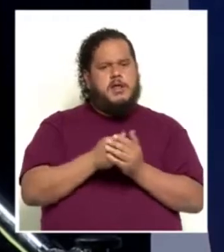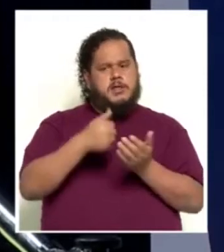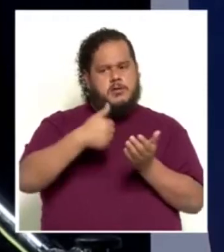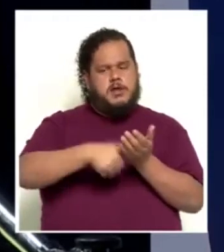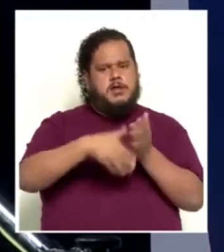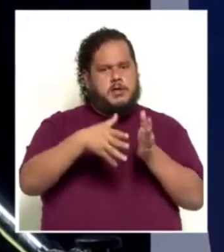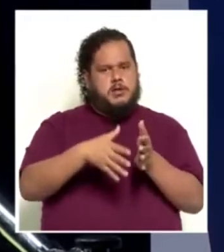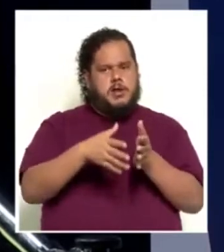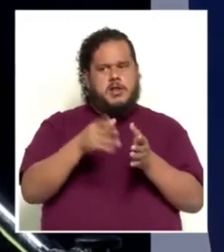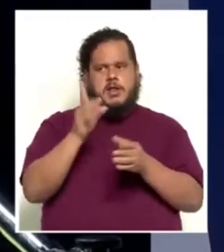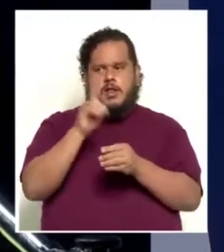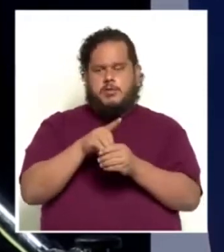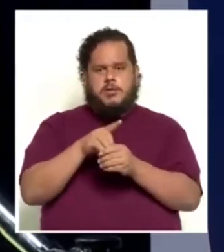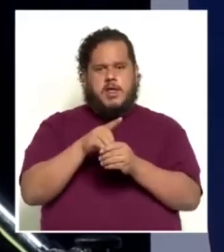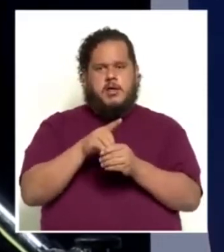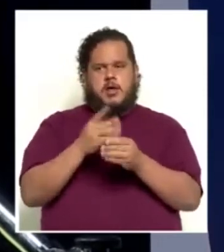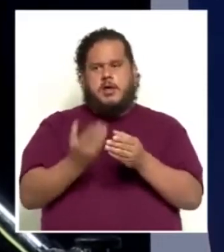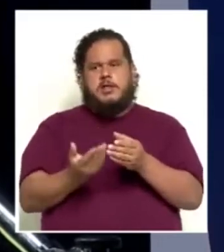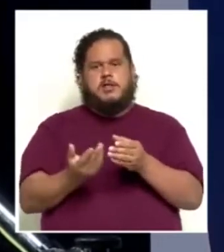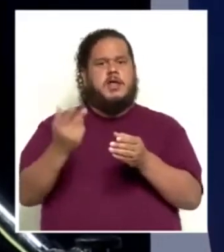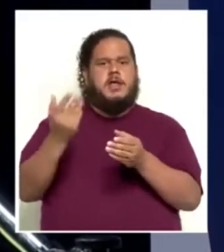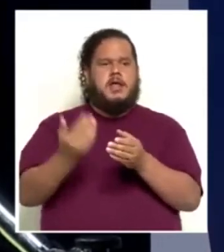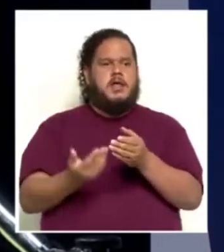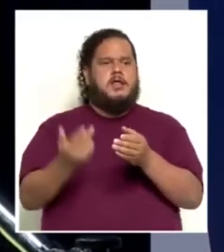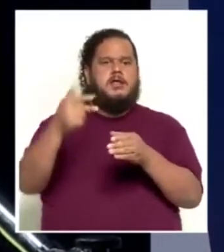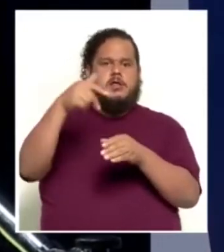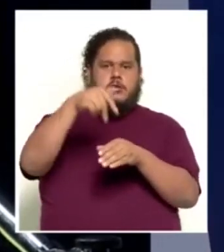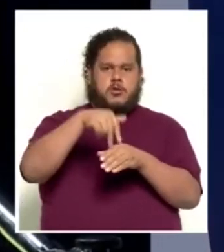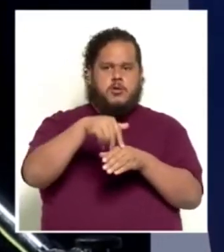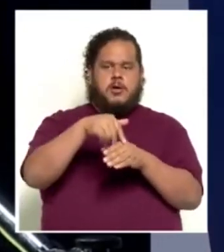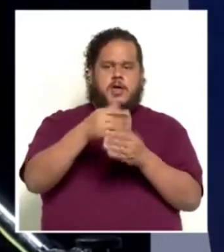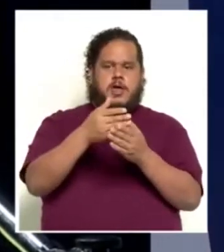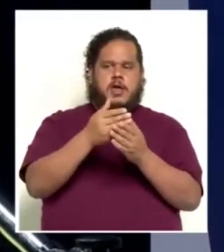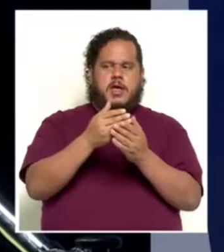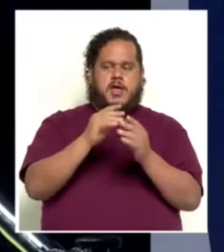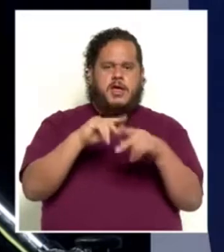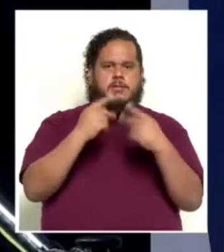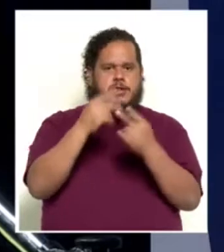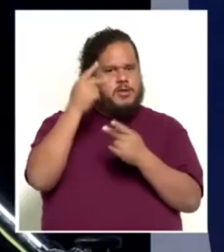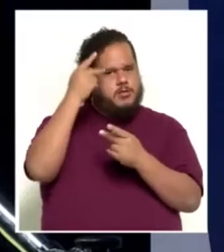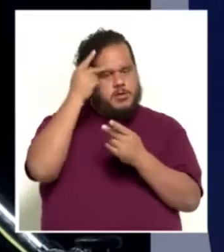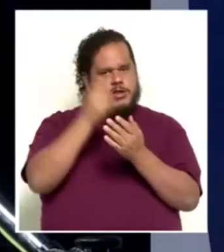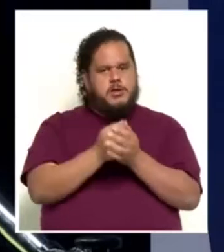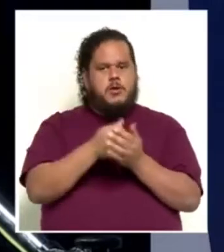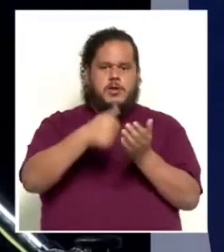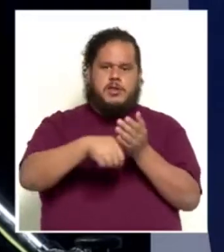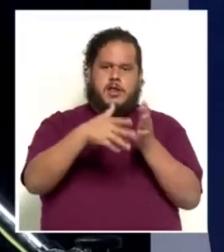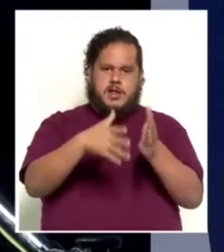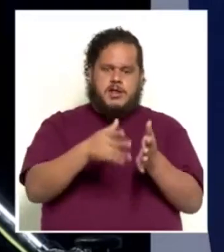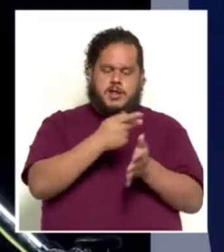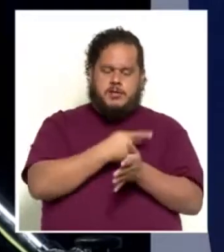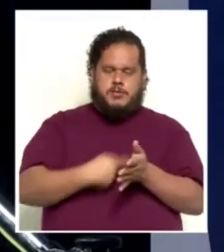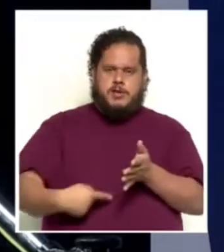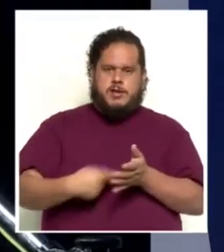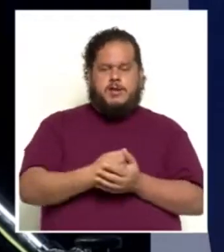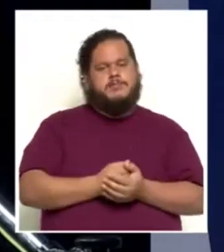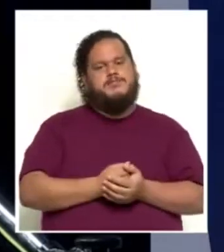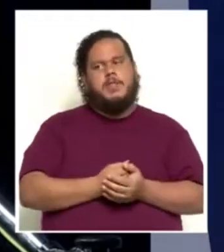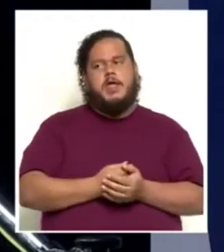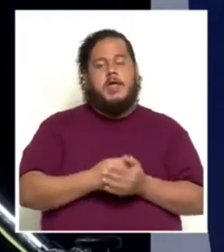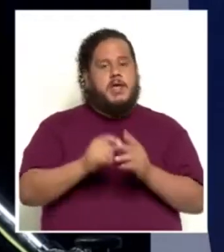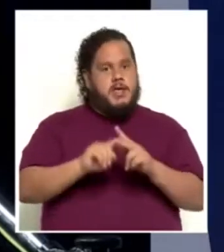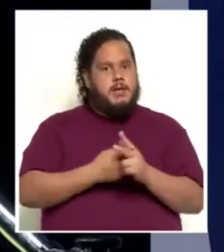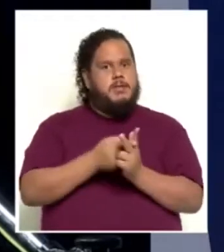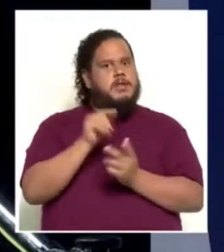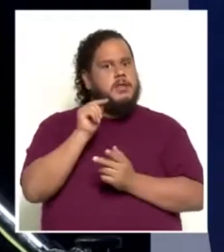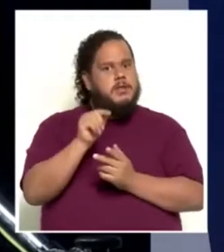candidaturas a diputaciones se suben en la ola del candidato, o sea, en el buque en este caso, del candidato o la candidata presidencial. Y a partir de